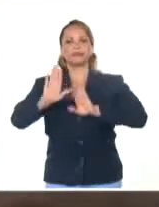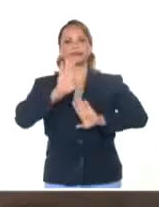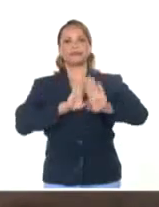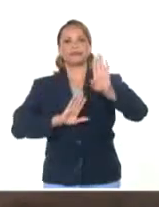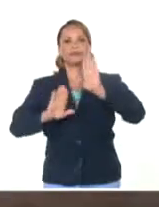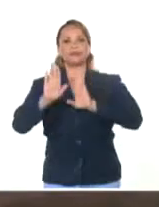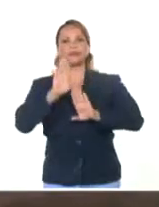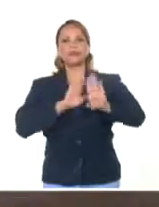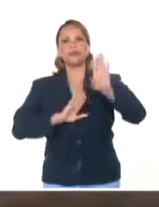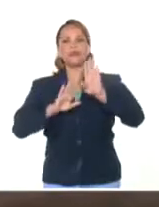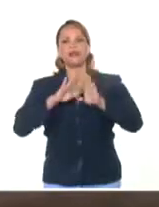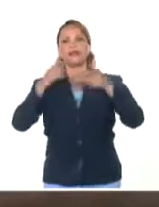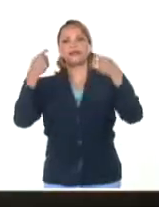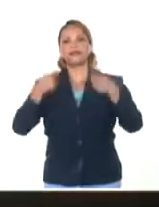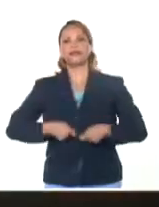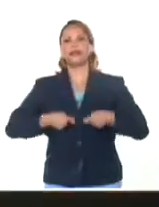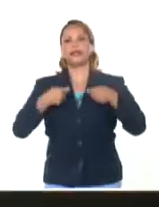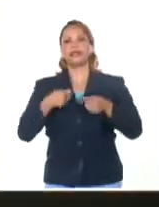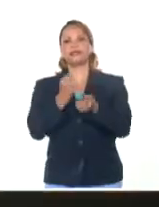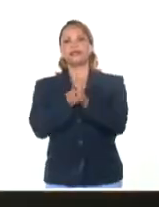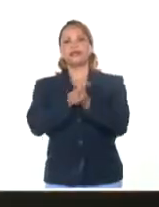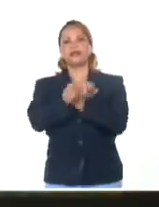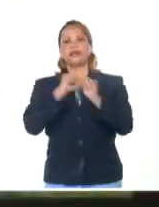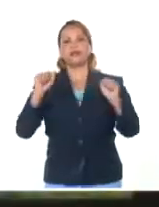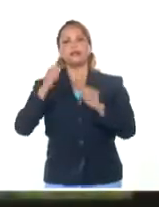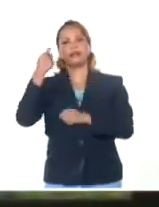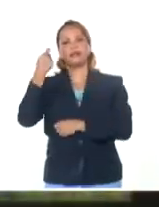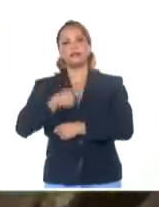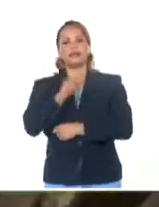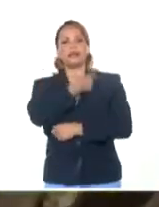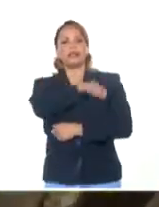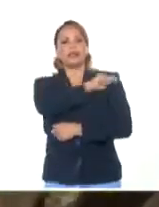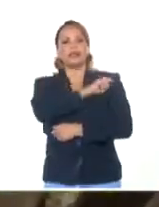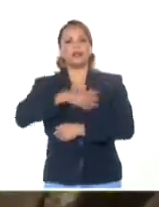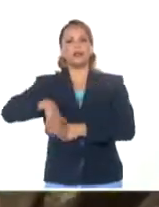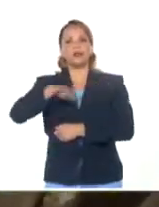ejercicio del derecho a la libre autodeterminación del pueblo